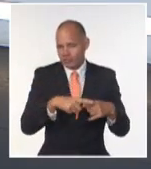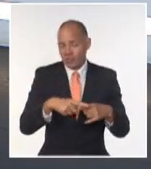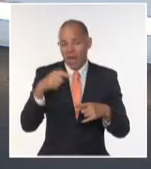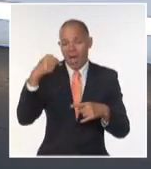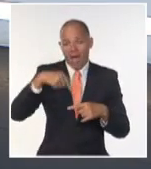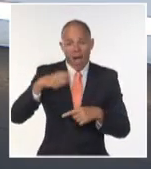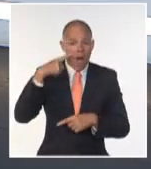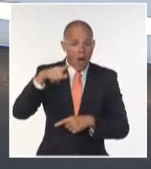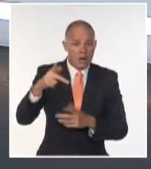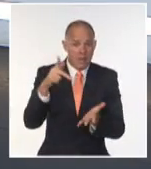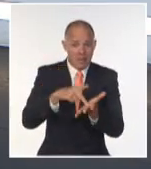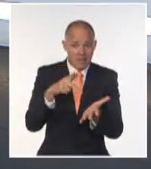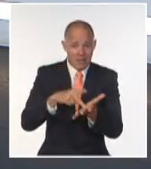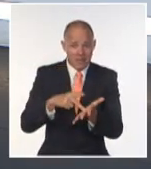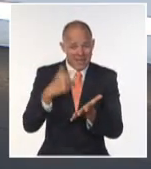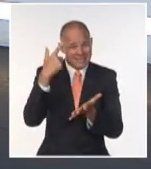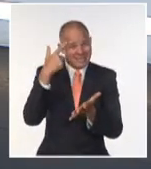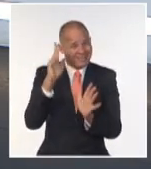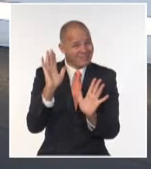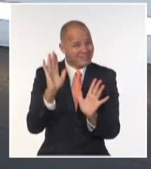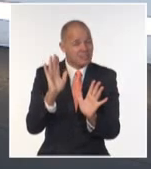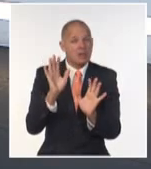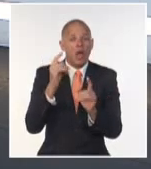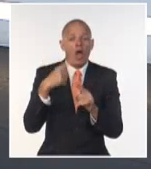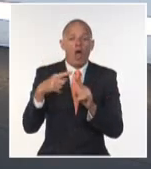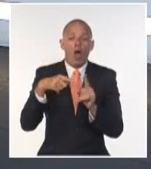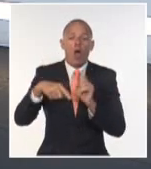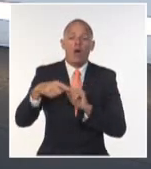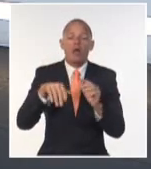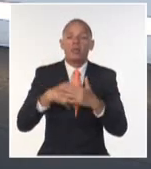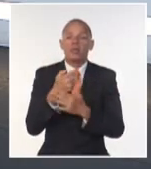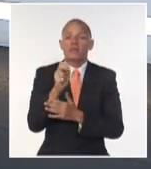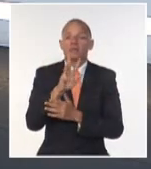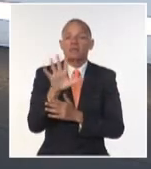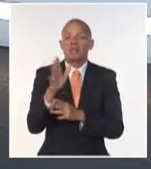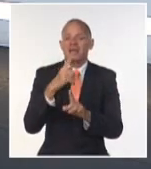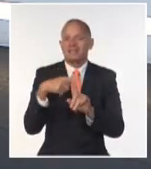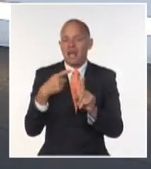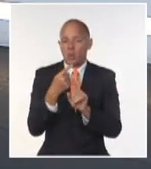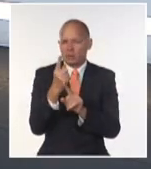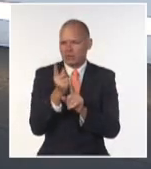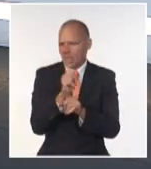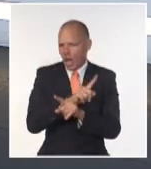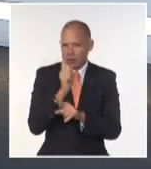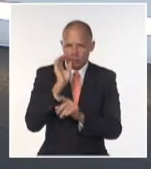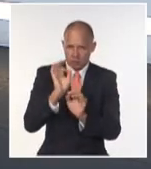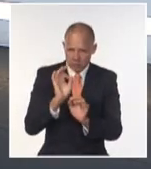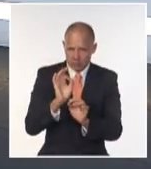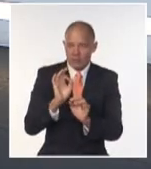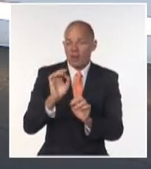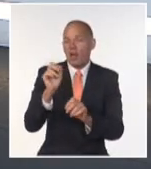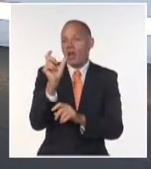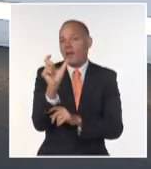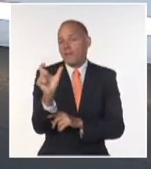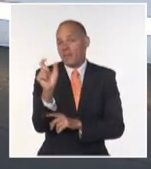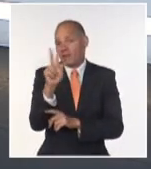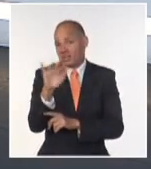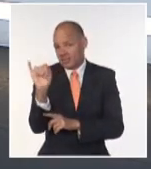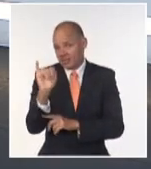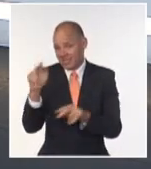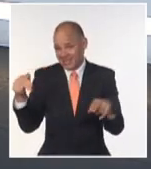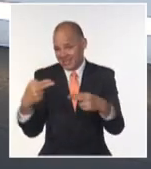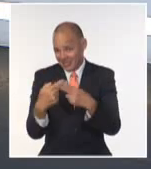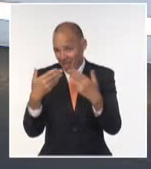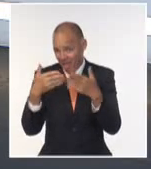entrará en su punto más alto cuando este día 25 un día antes de la inauguración oficial El Arquero Hugo Franco se